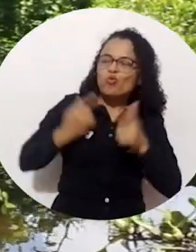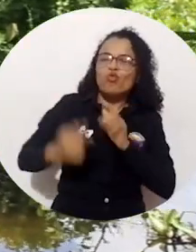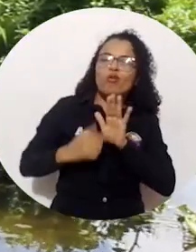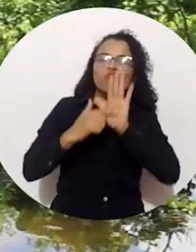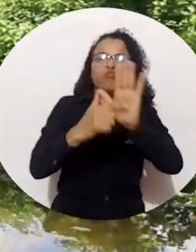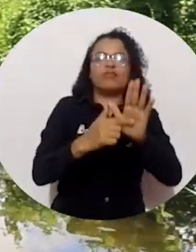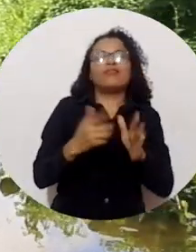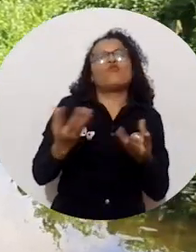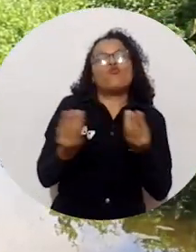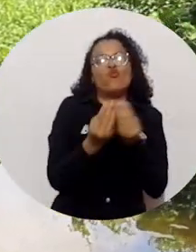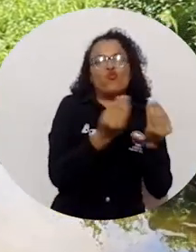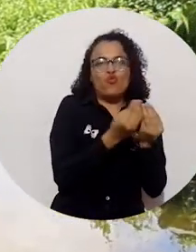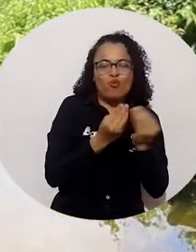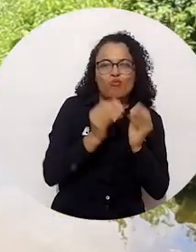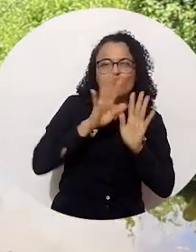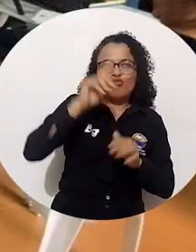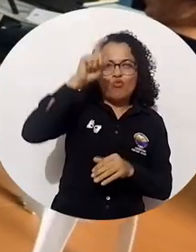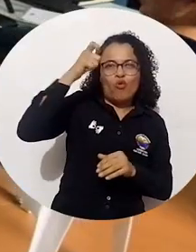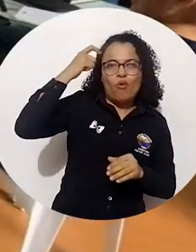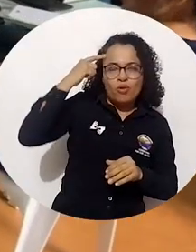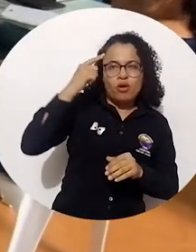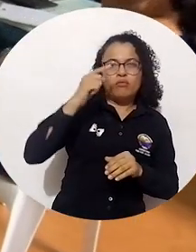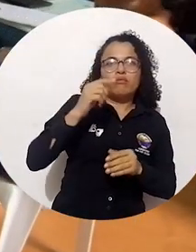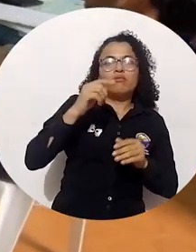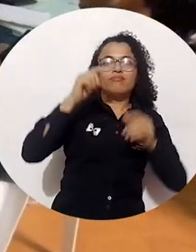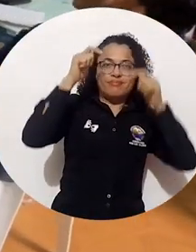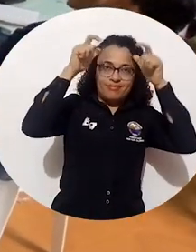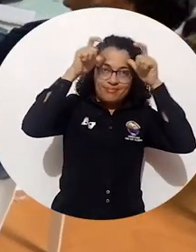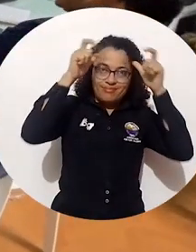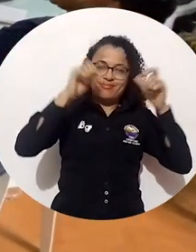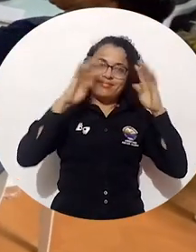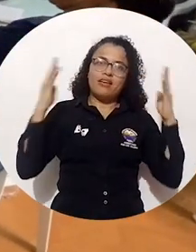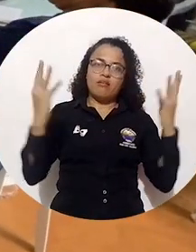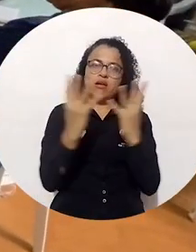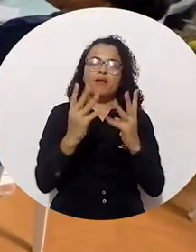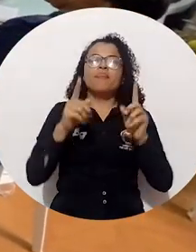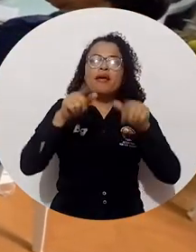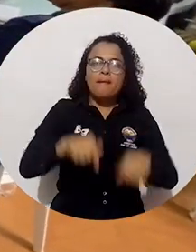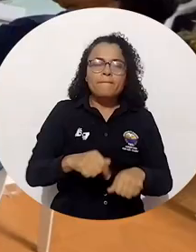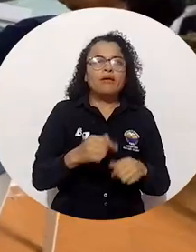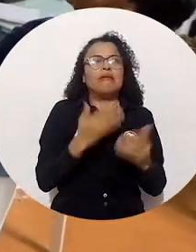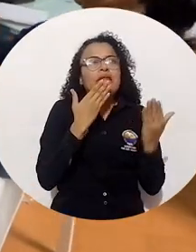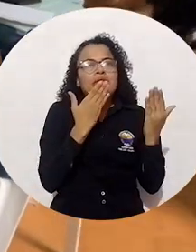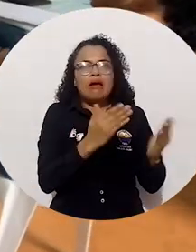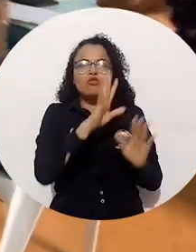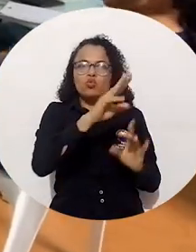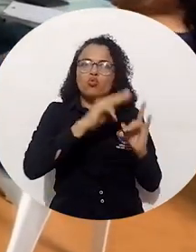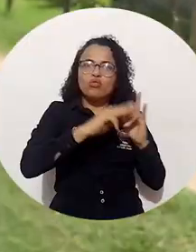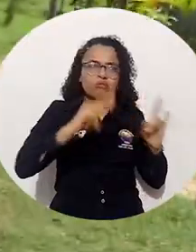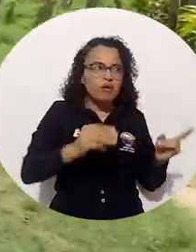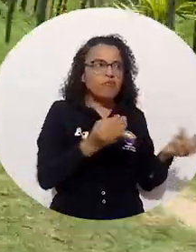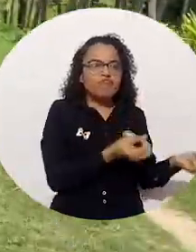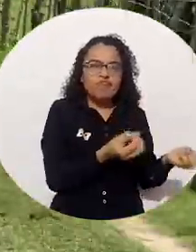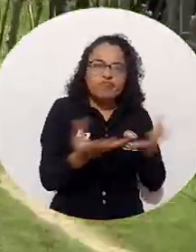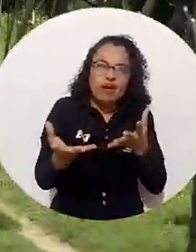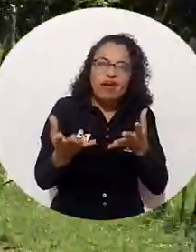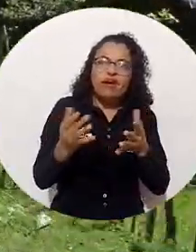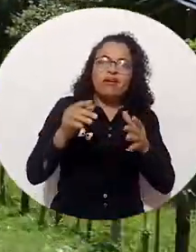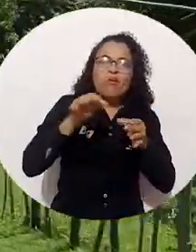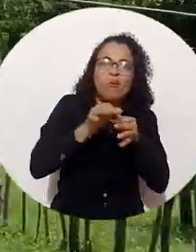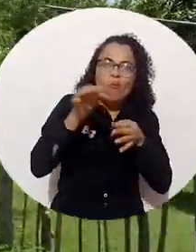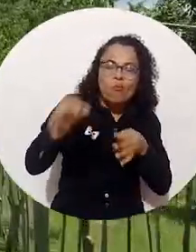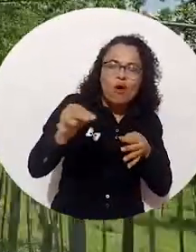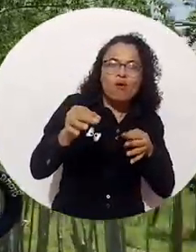como concejal de Santa Ana y agradece a la institución por llevar educación pública de calidad a su municipio, donde las